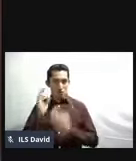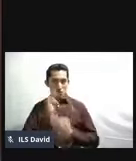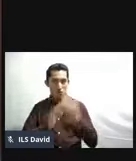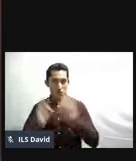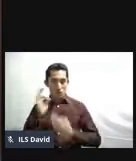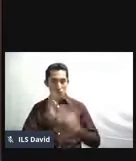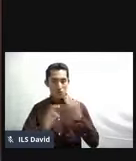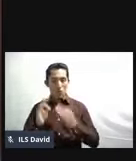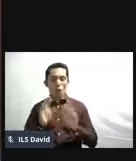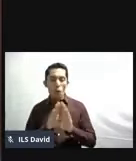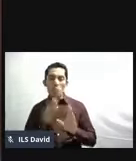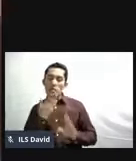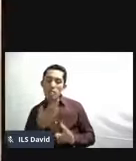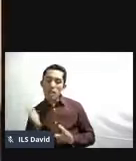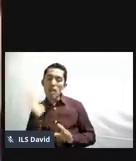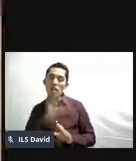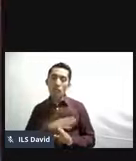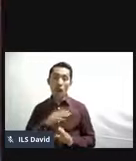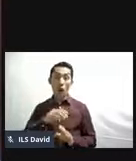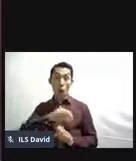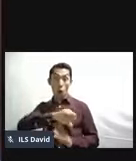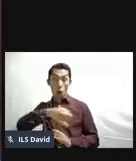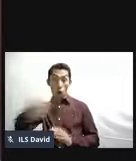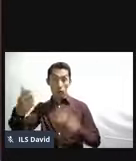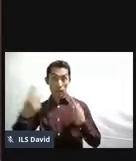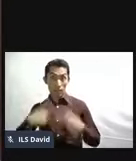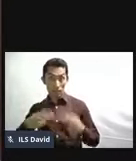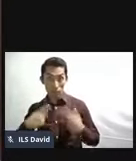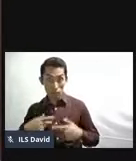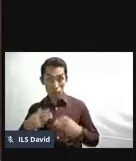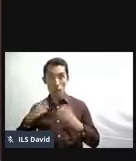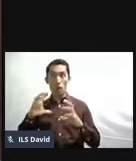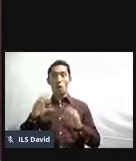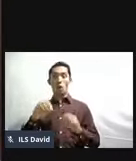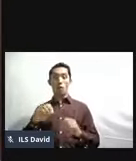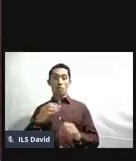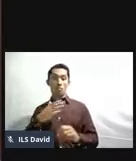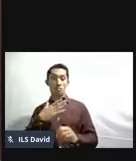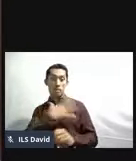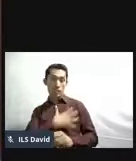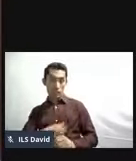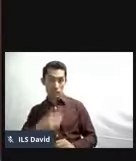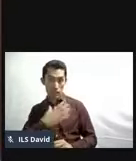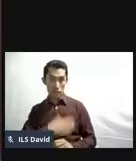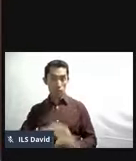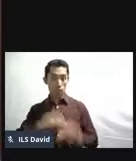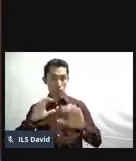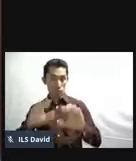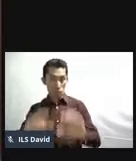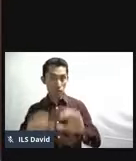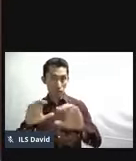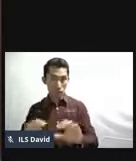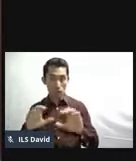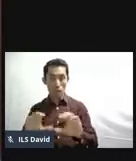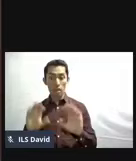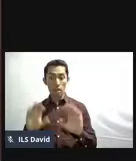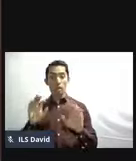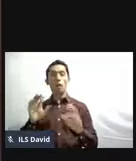otros. No es ni siquiera al cuidado de mis hijas, de mis hijos o de